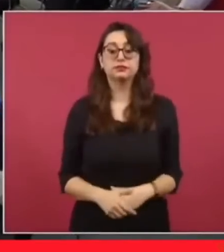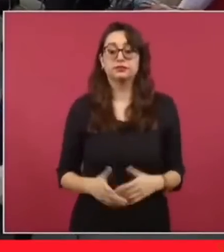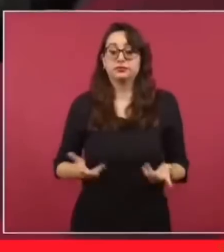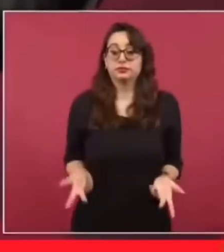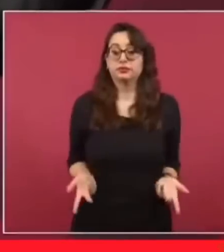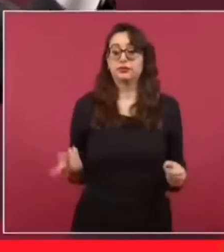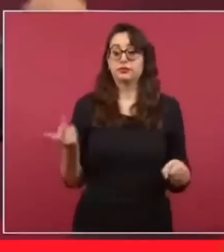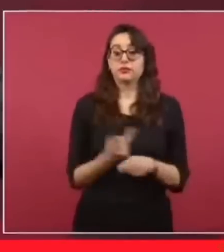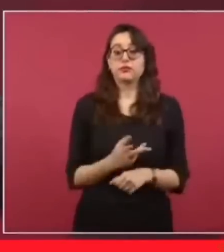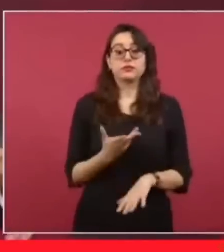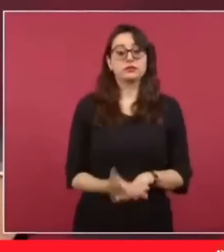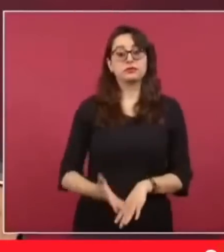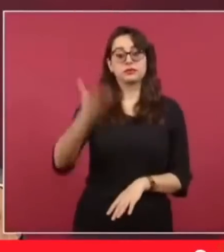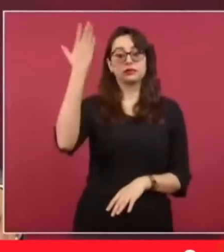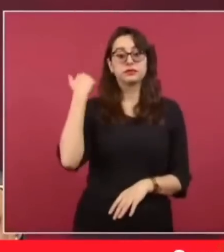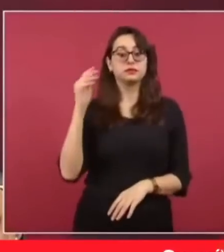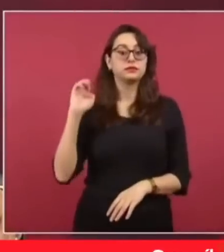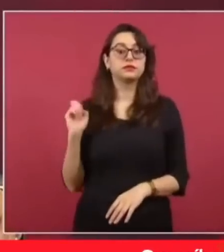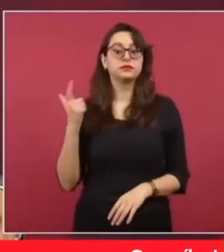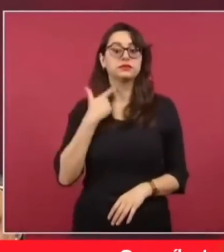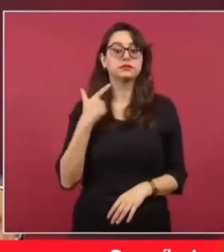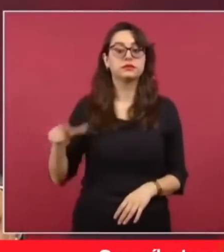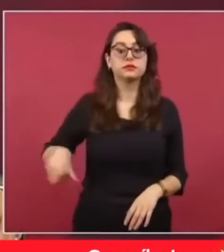verdad histórica,